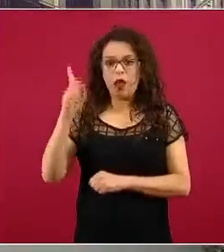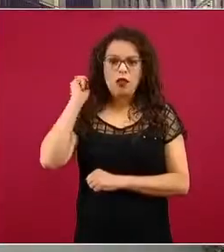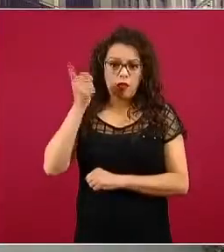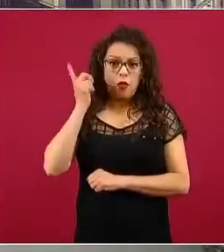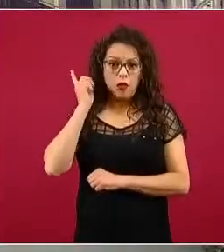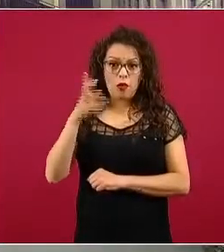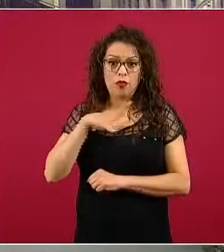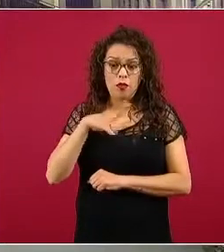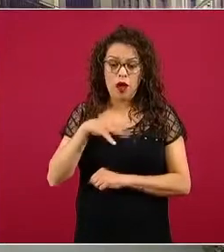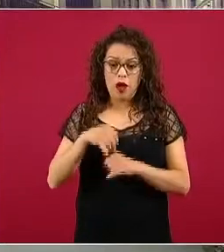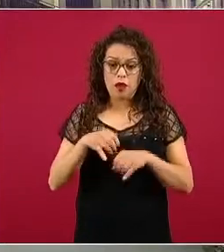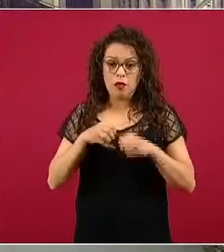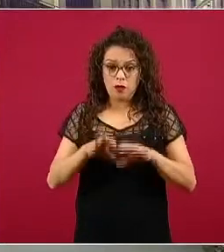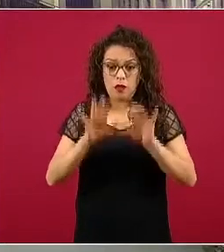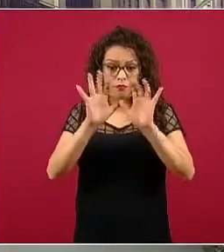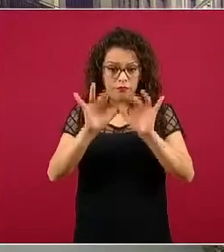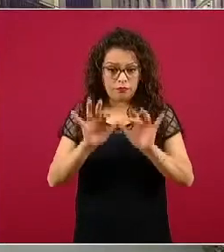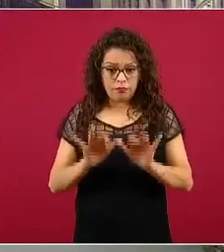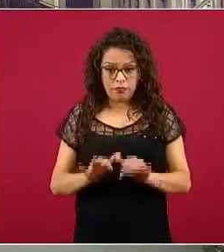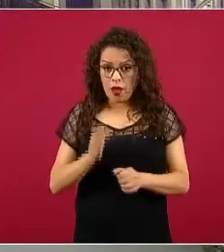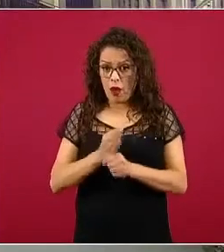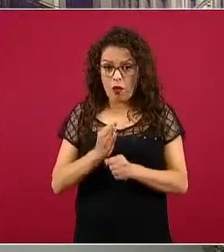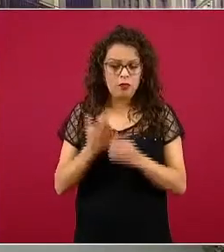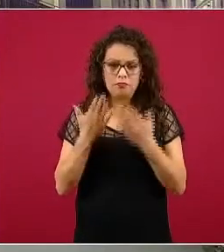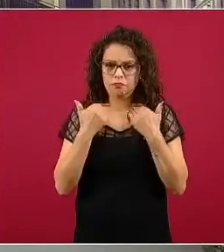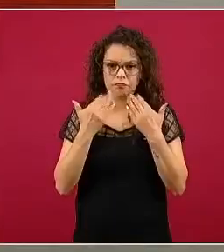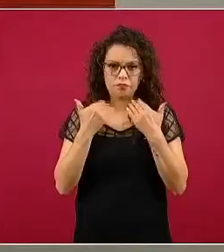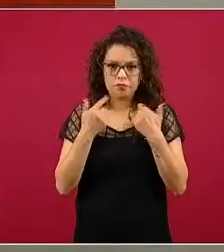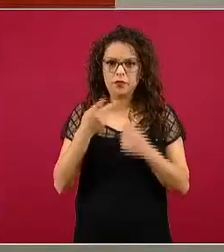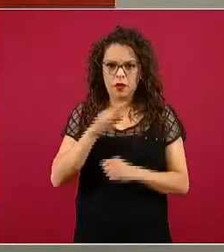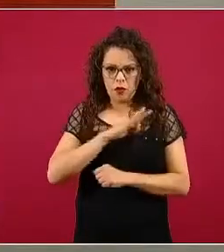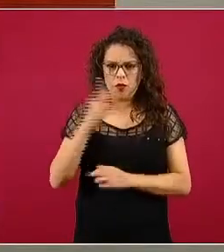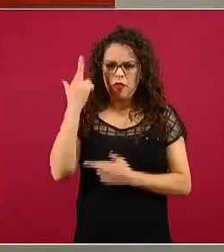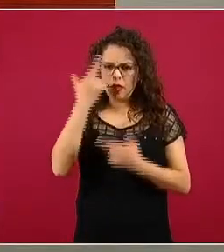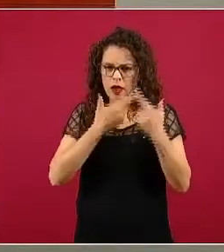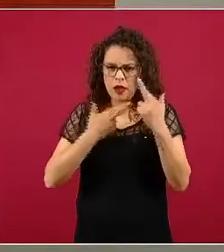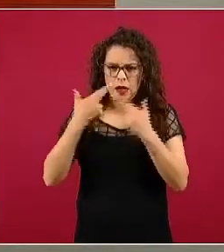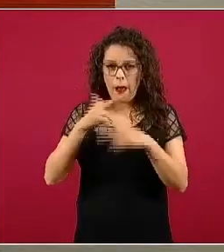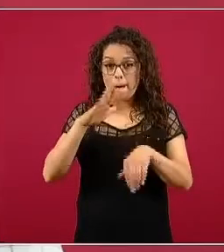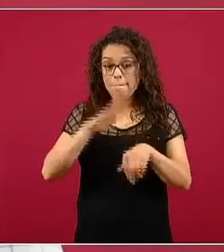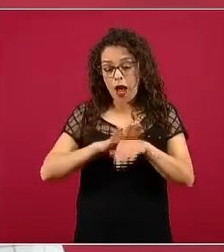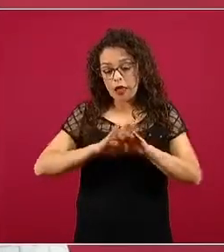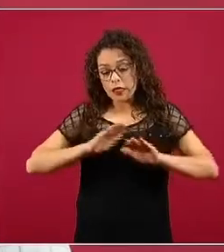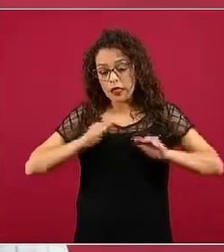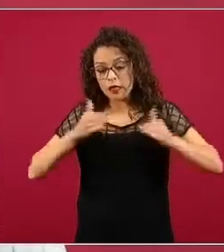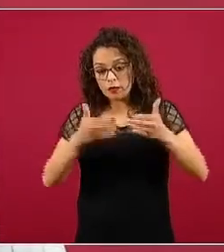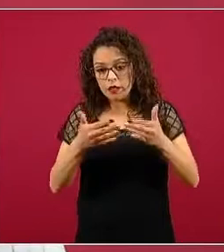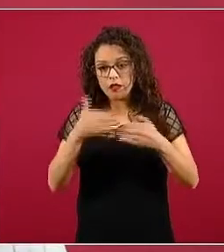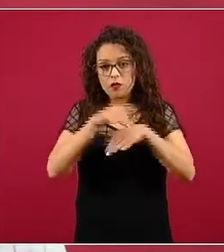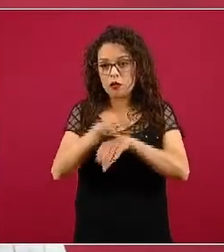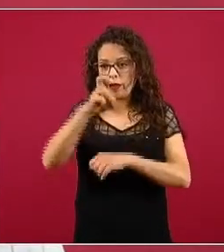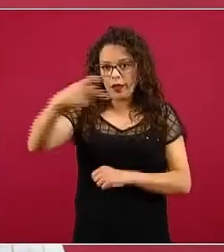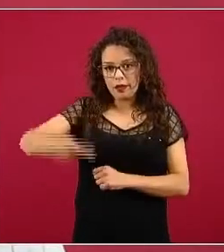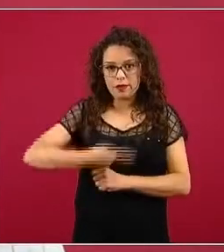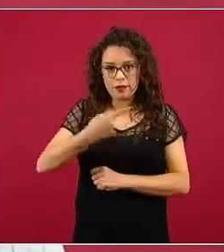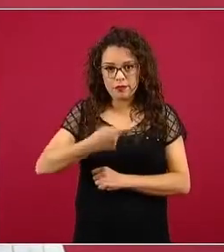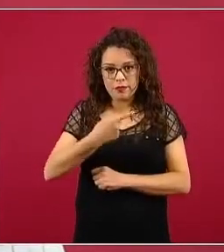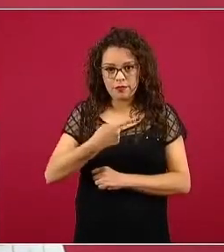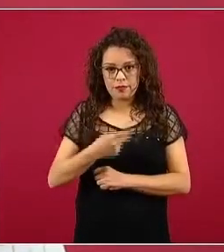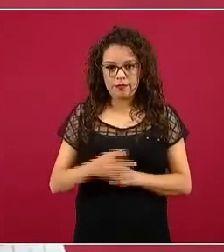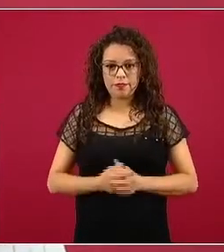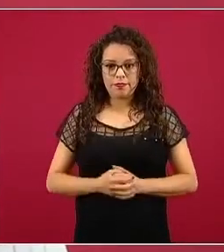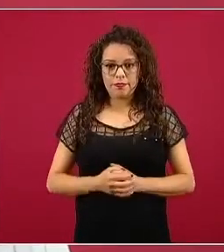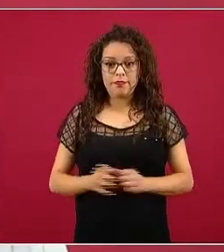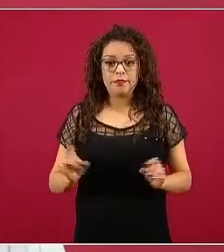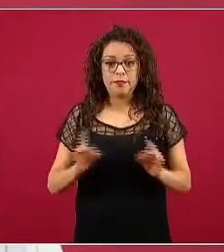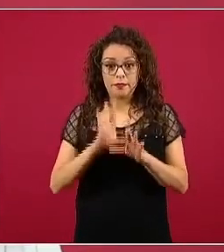la información, al momento no lo tenemos, pero podemos hacer una revisión específica en el marco de la pregunta y comentarla en función de los hallazgos.